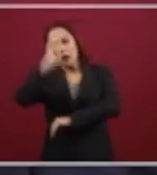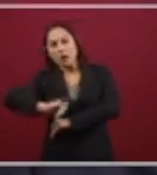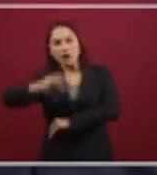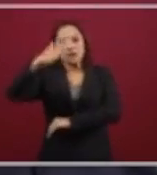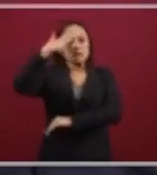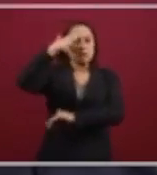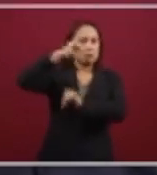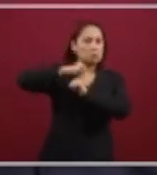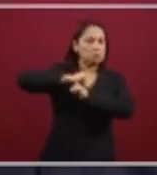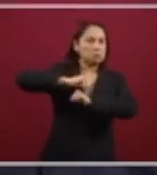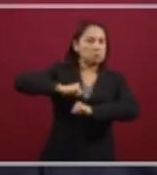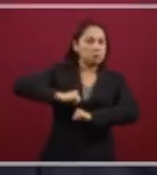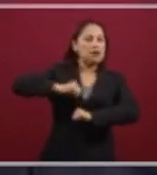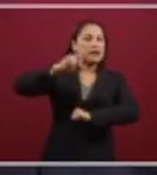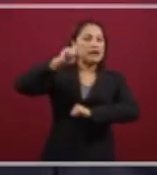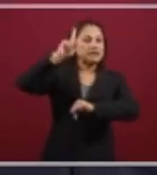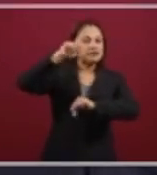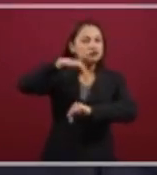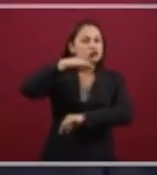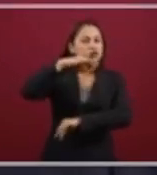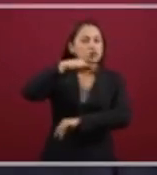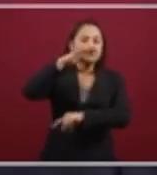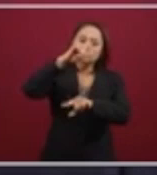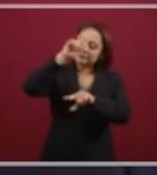ejemplo y